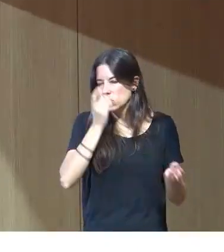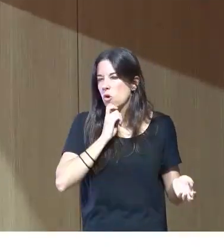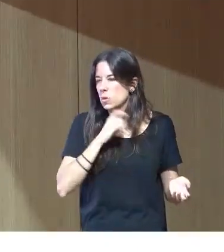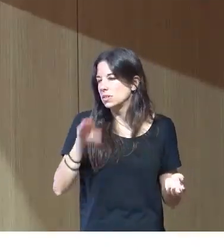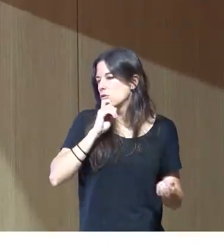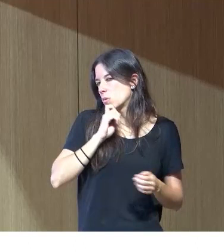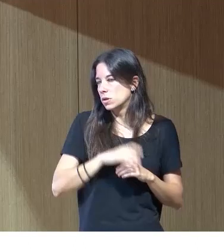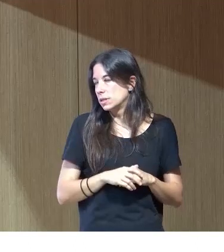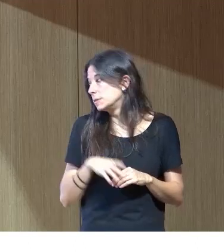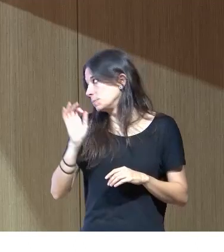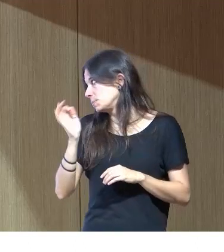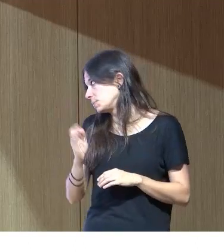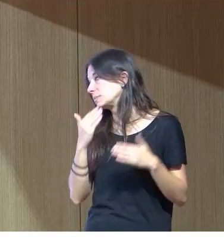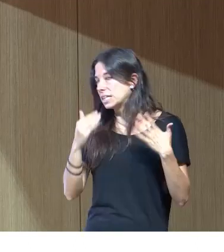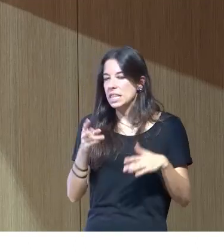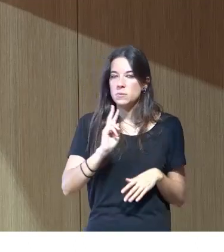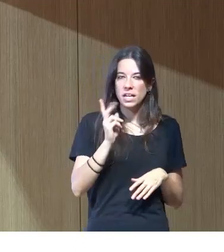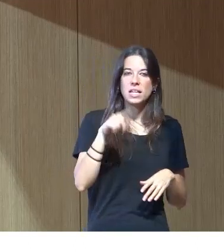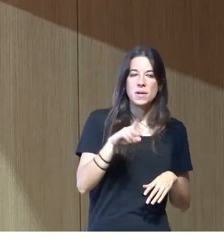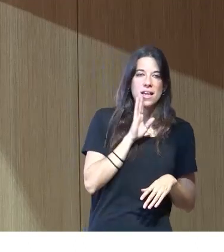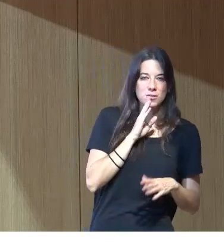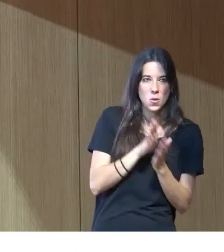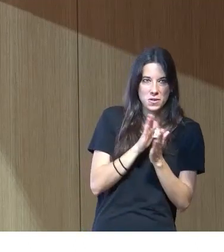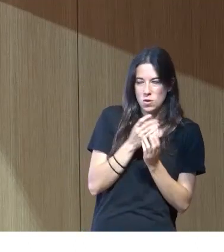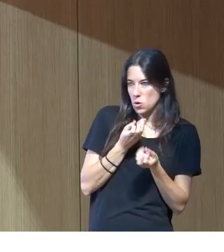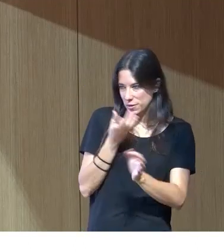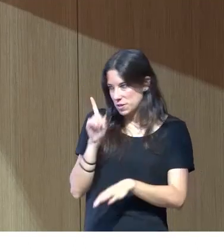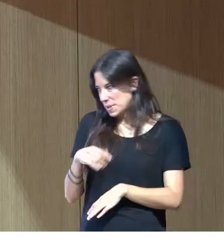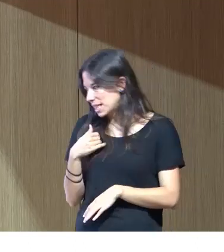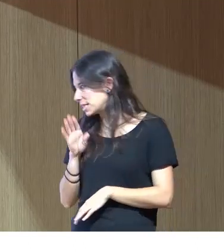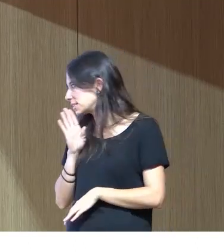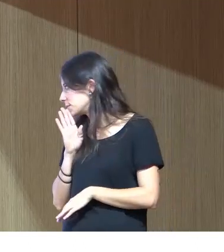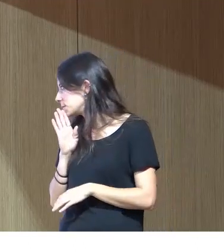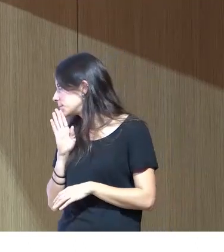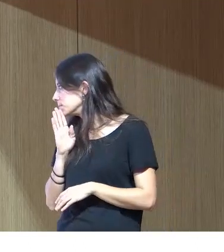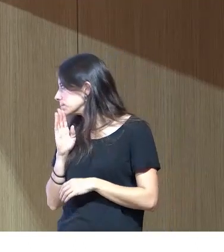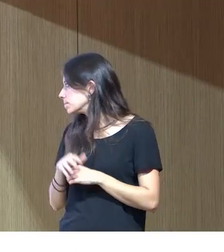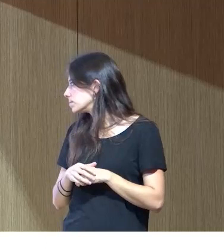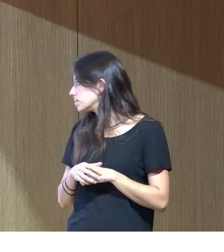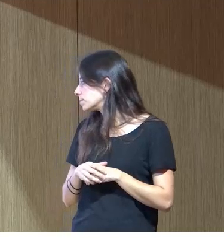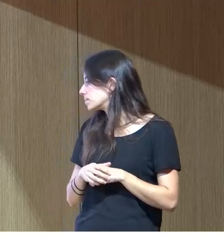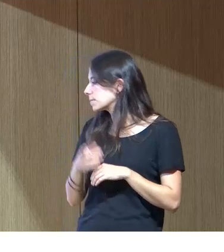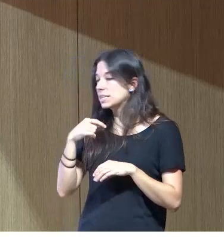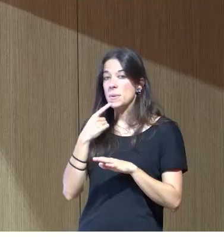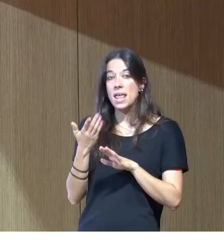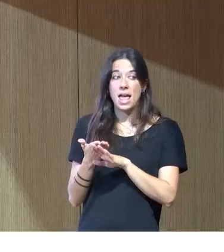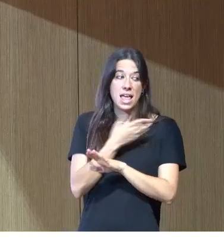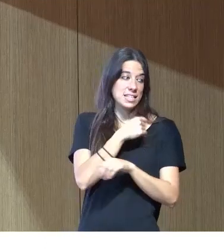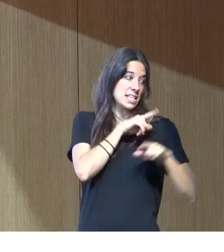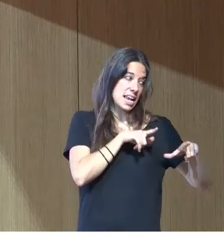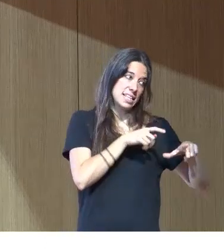Muchas gracias Virginia y ya lo adelantan también los compañeros que bueno Y también lo comentábamos en el Backstage